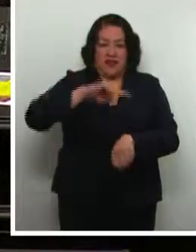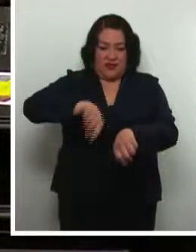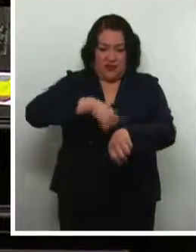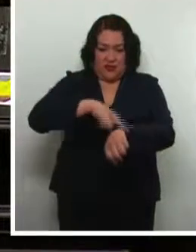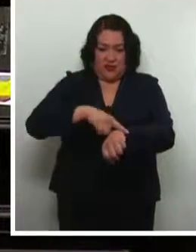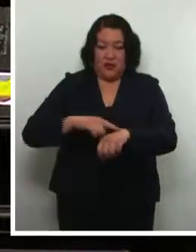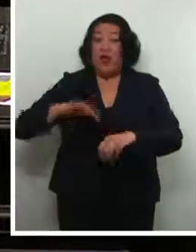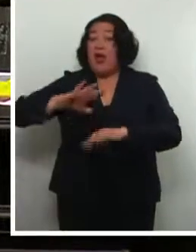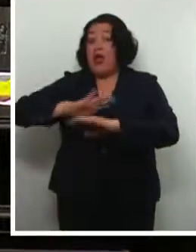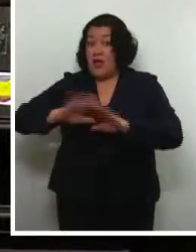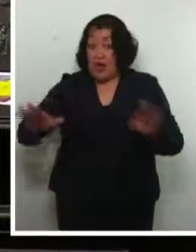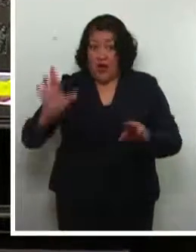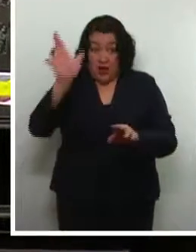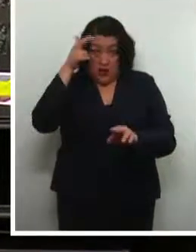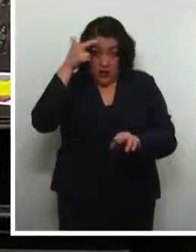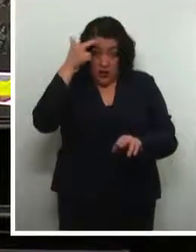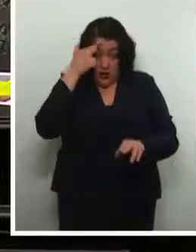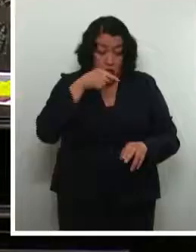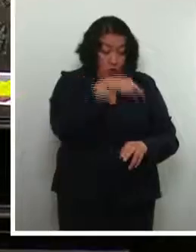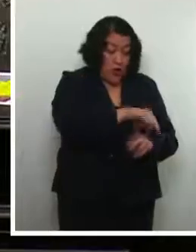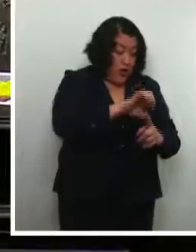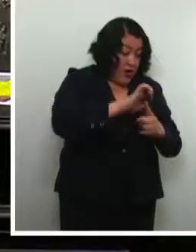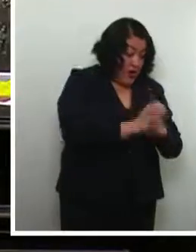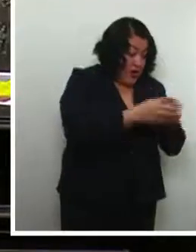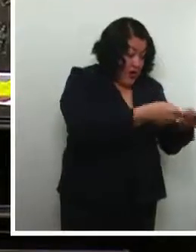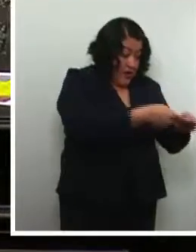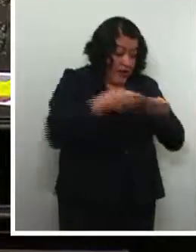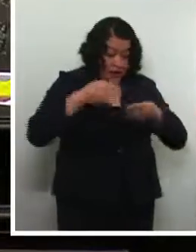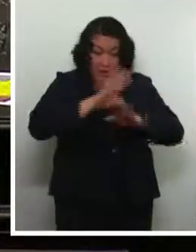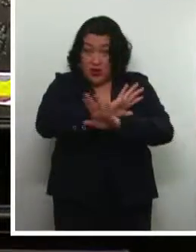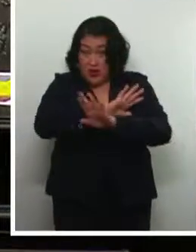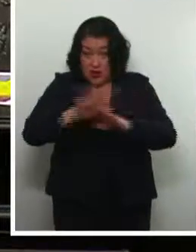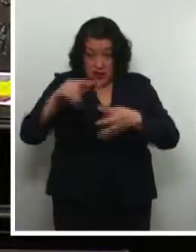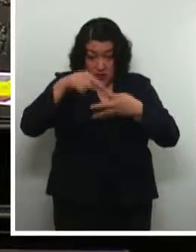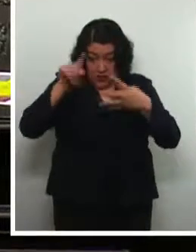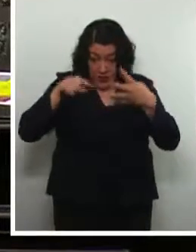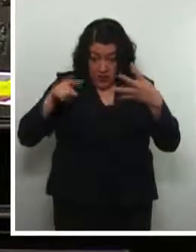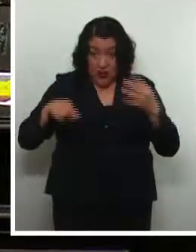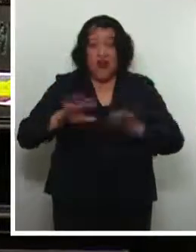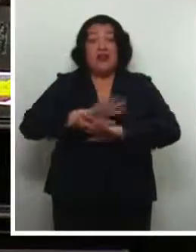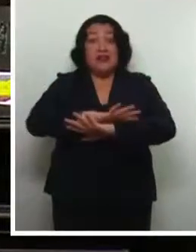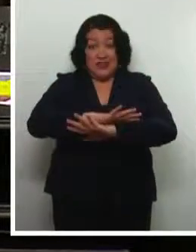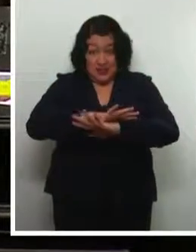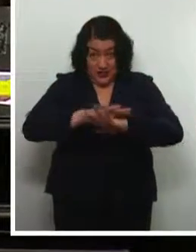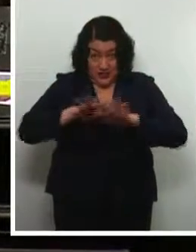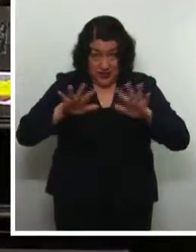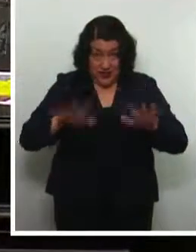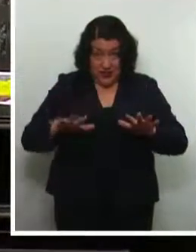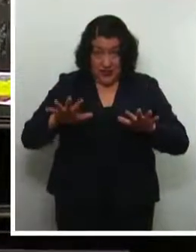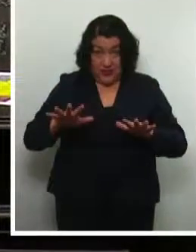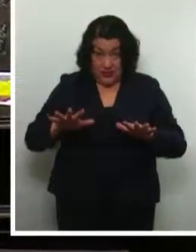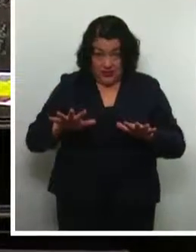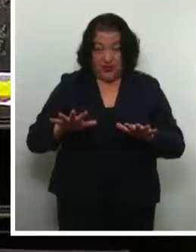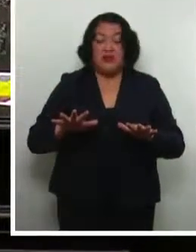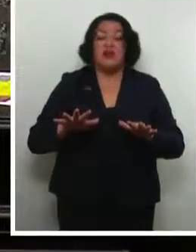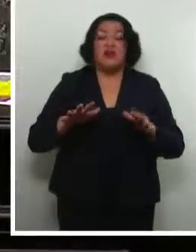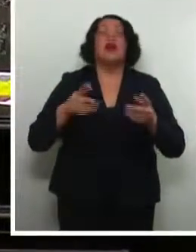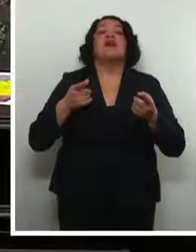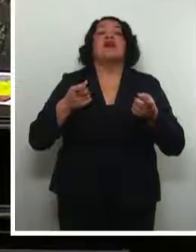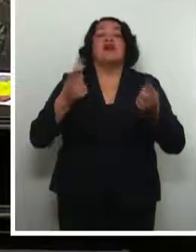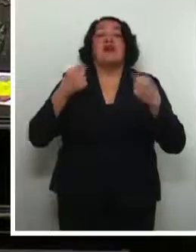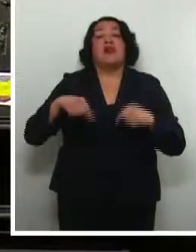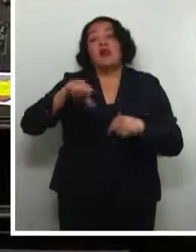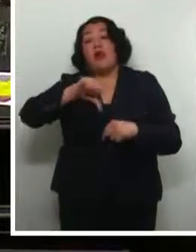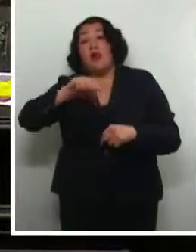el dictamen de la Comisión de Ciudadanía y toda vez que ya tendremos los dictámenes,